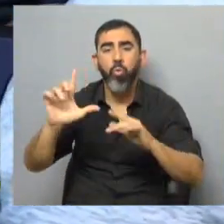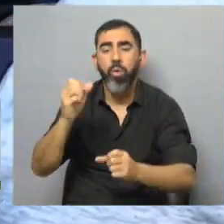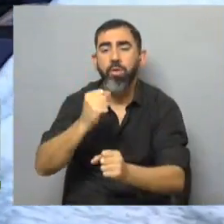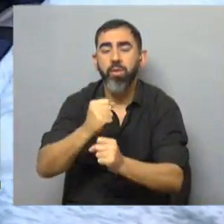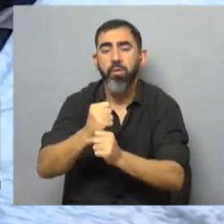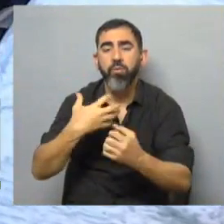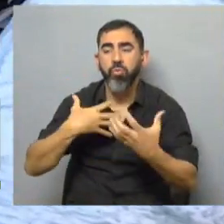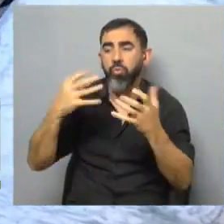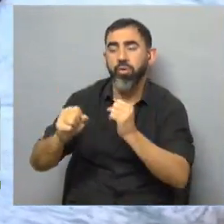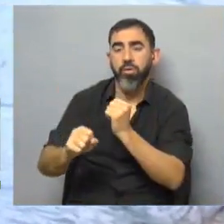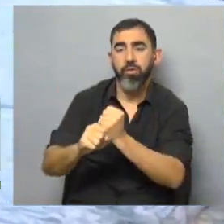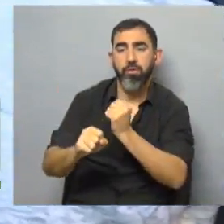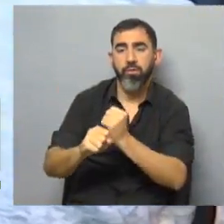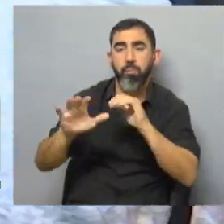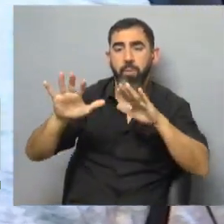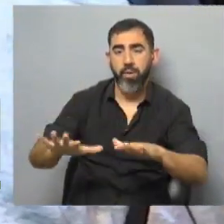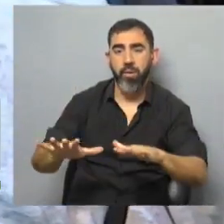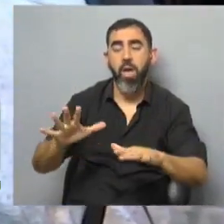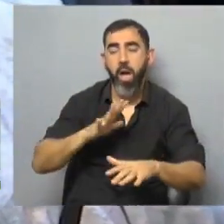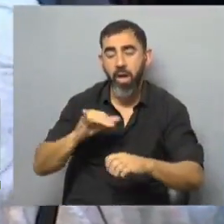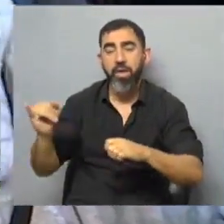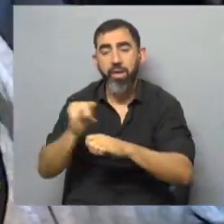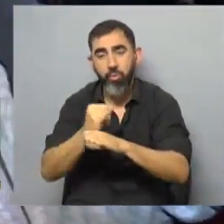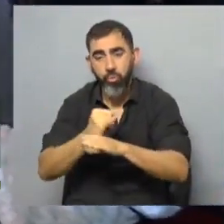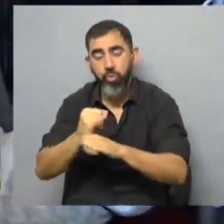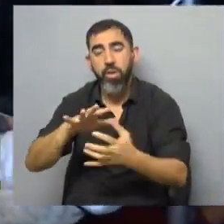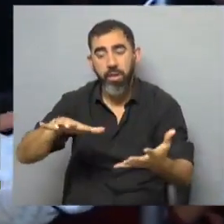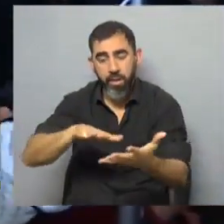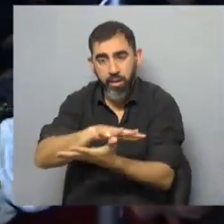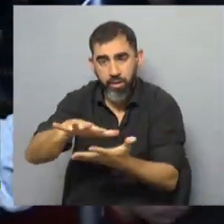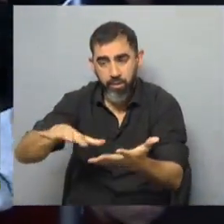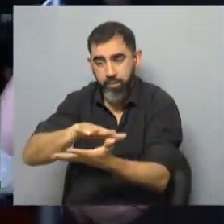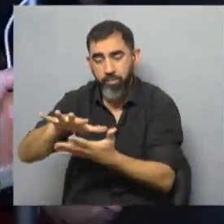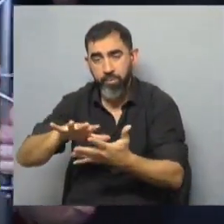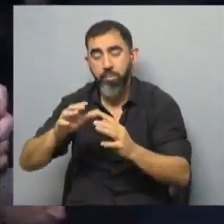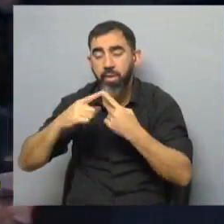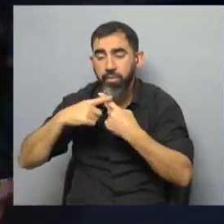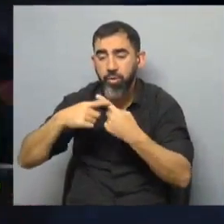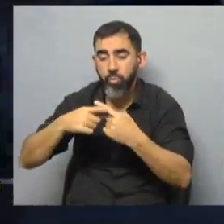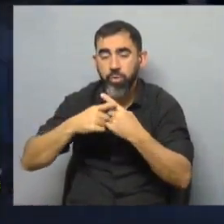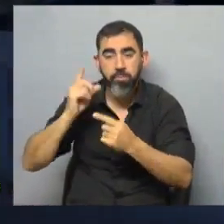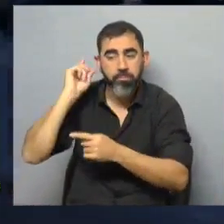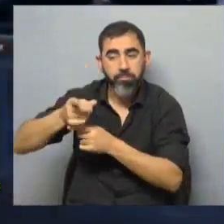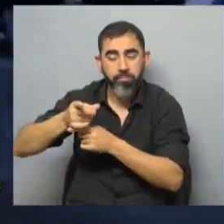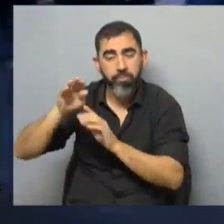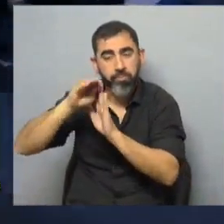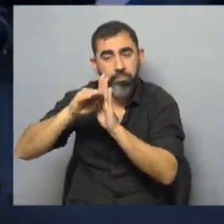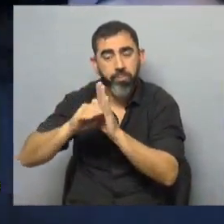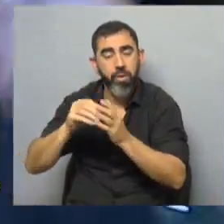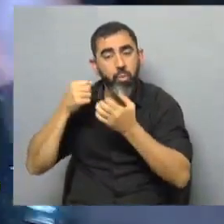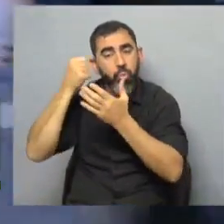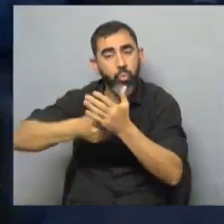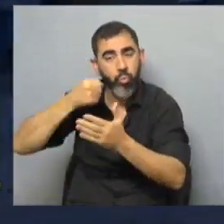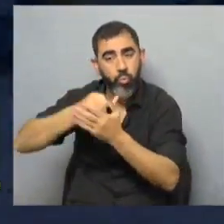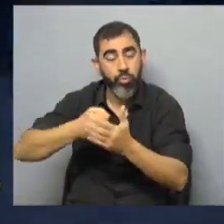al reclamo. Pero es en nuestras instituciones donde encontramos los espacios necesarios para discutir y tomar las medidas de lucha en el colectivo.